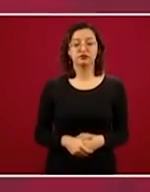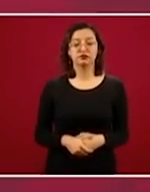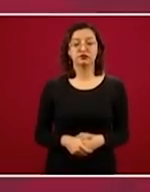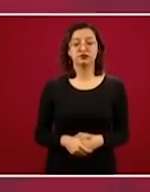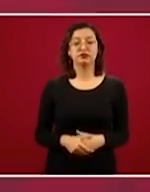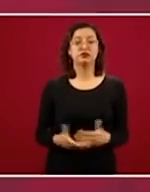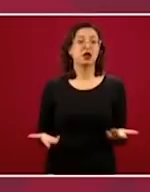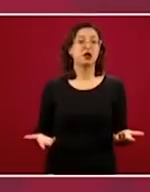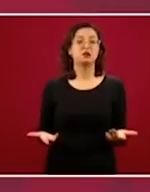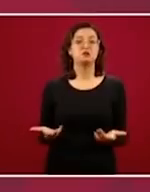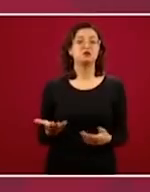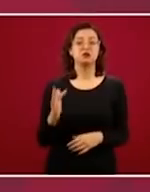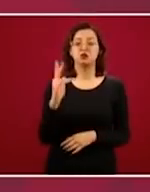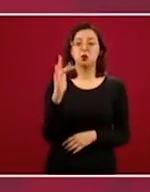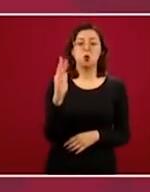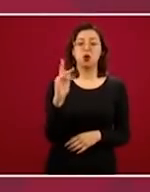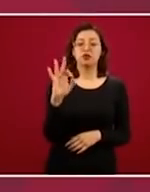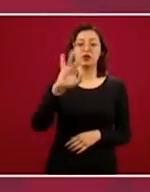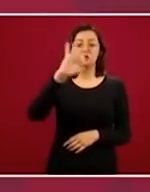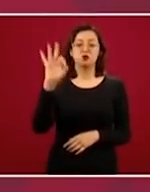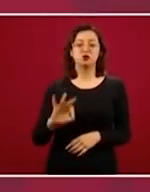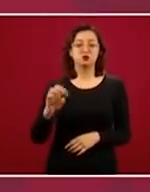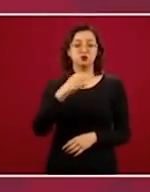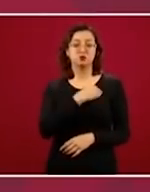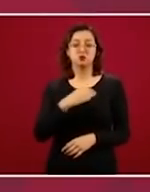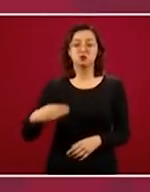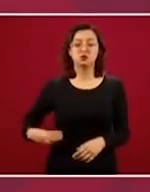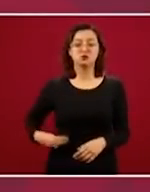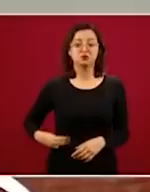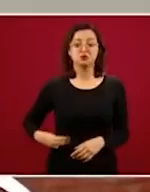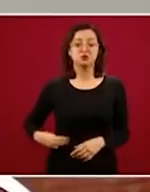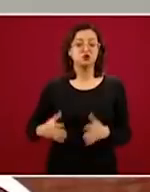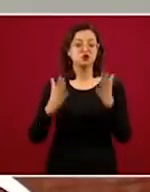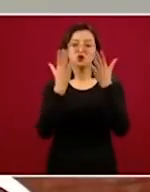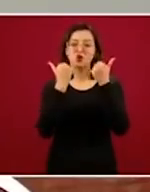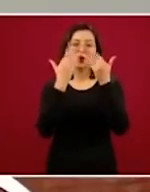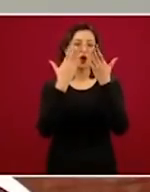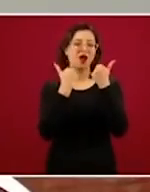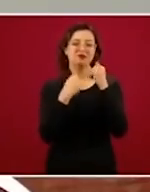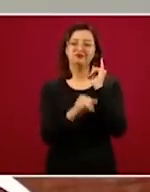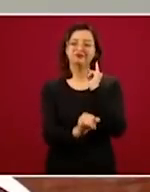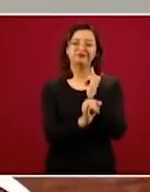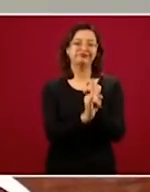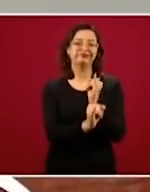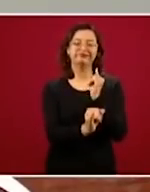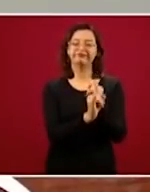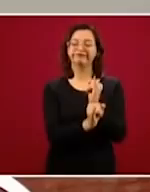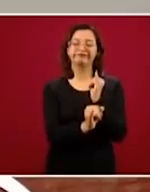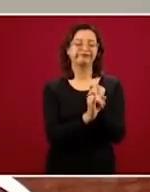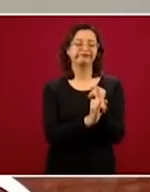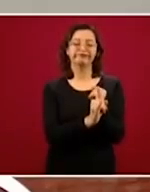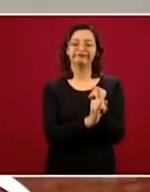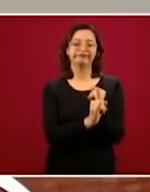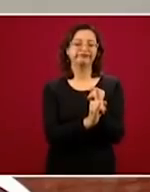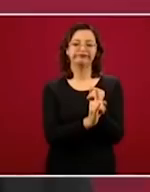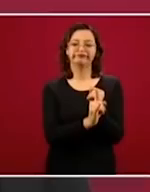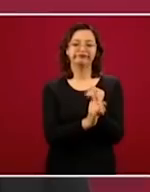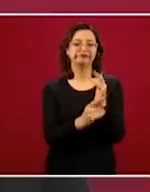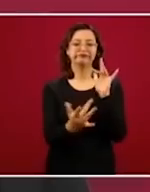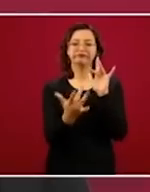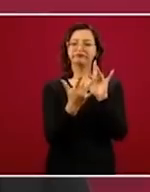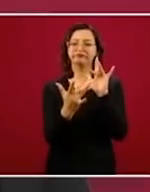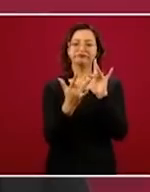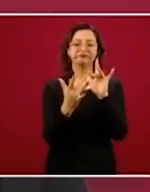la mitad de los municipios no tienen posibilidades de